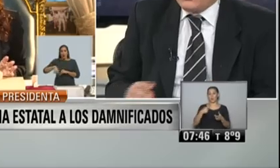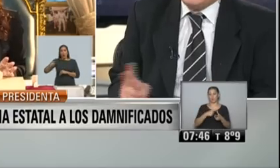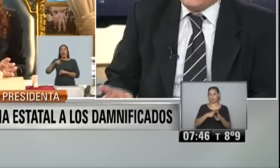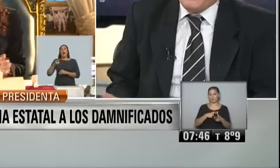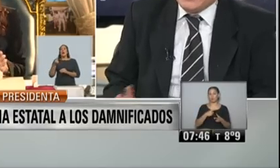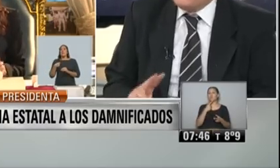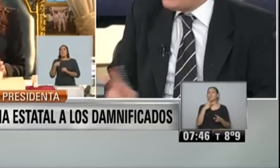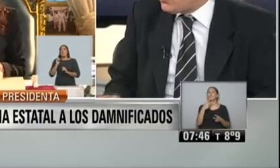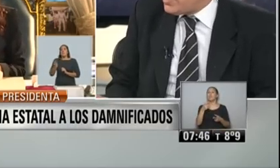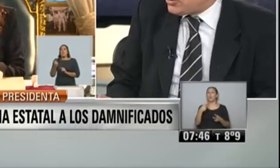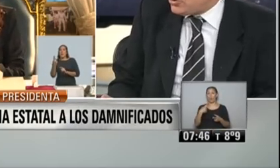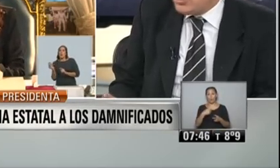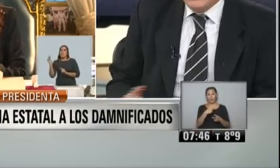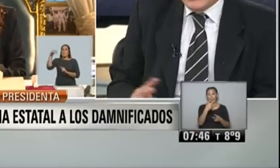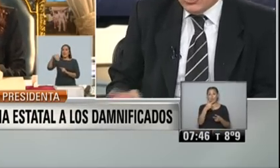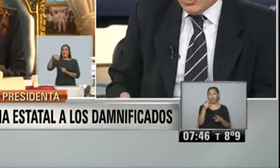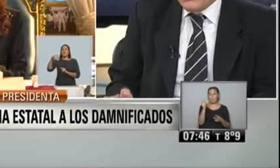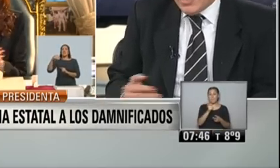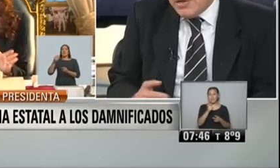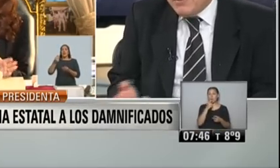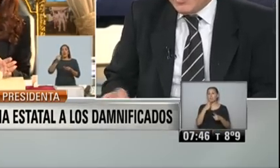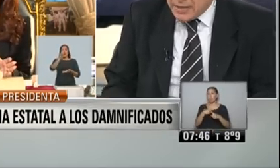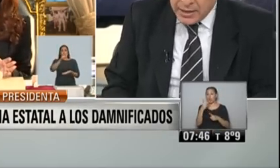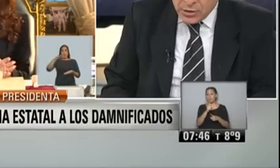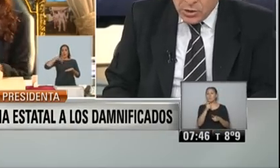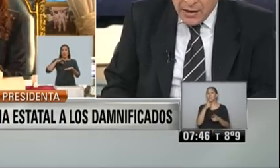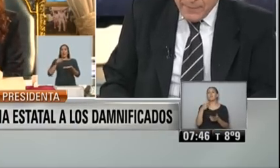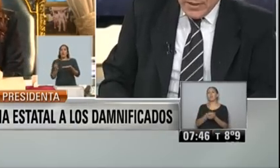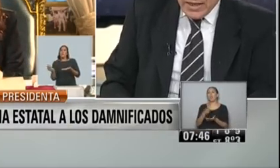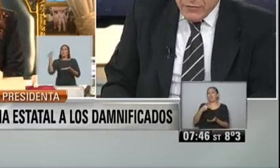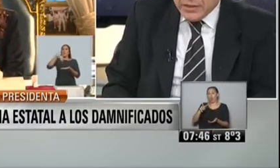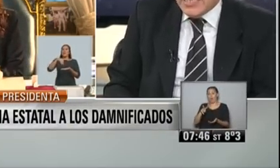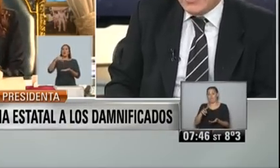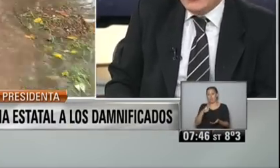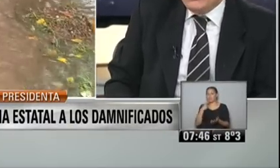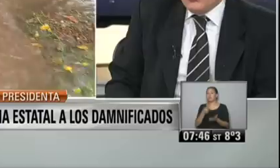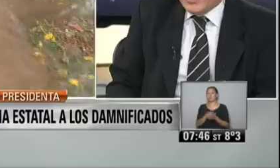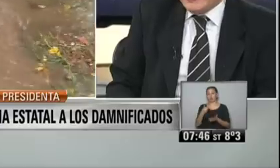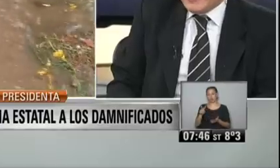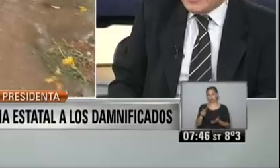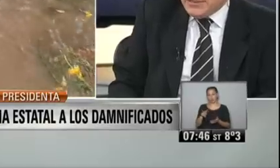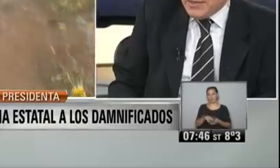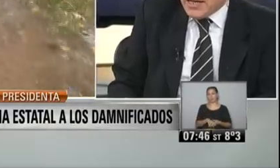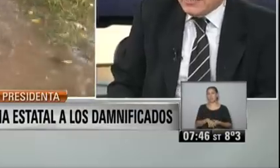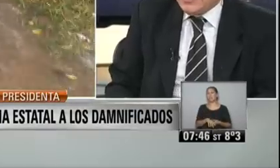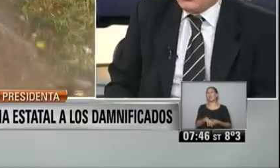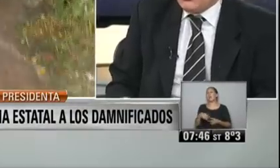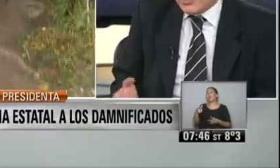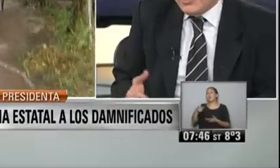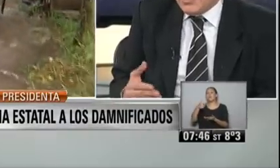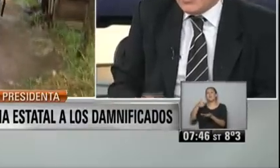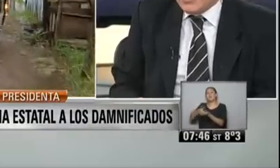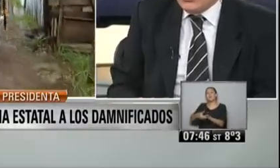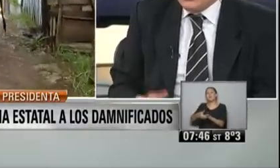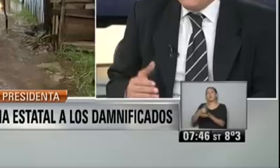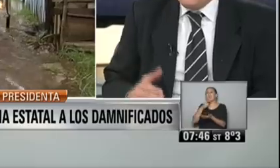a cobrar durante dos meses doble jubilación aquellos que cobran la mínima y están en la zona eh afectada los que recibían asignación o